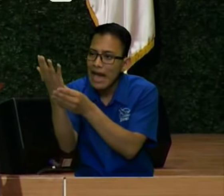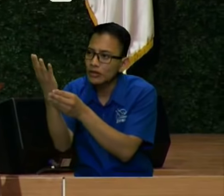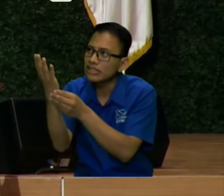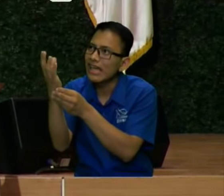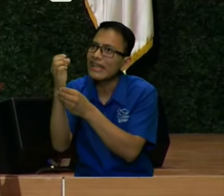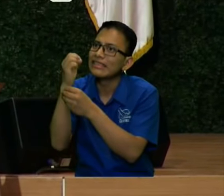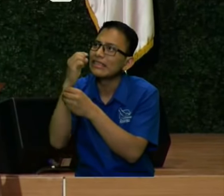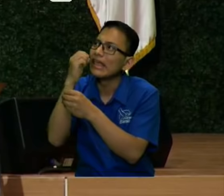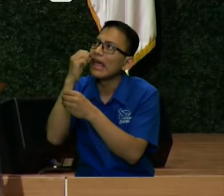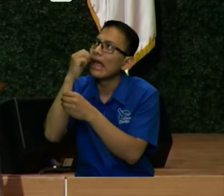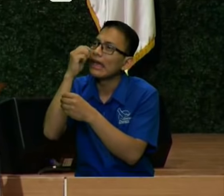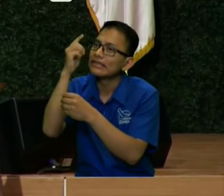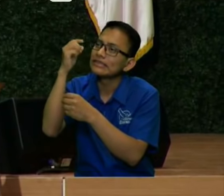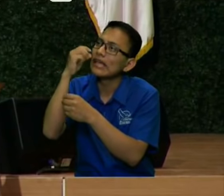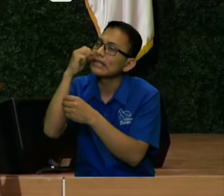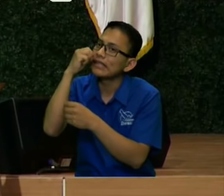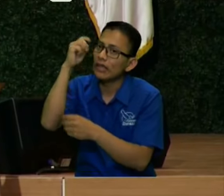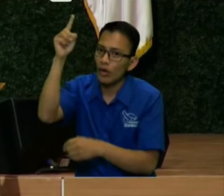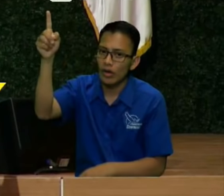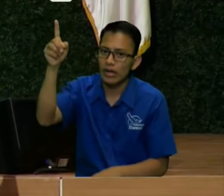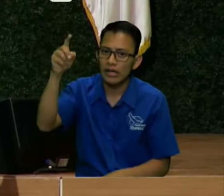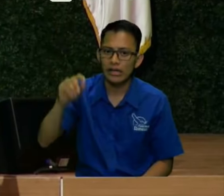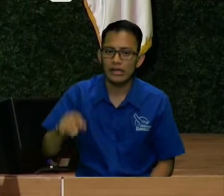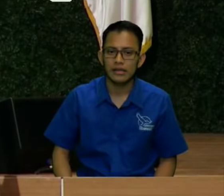¿Se recuerda? Jeremías ve a la casa del alfarero.